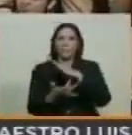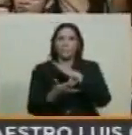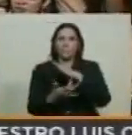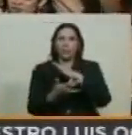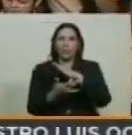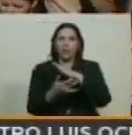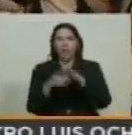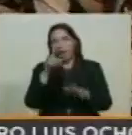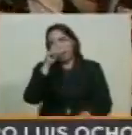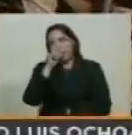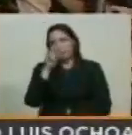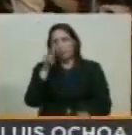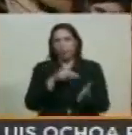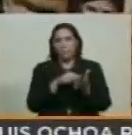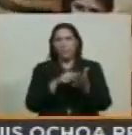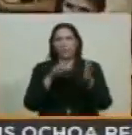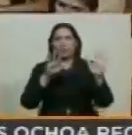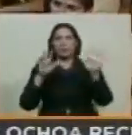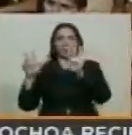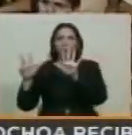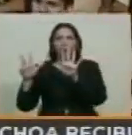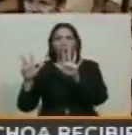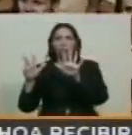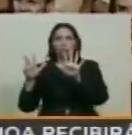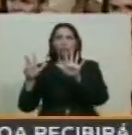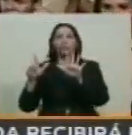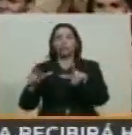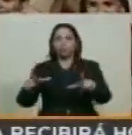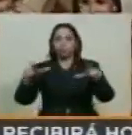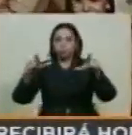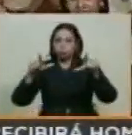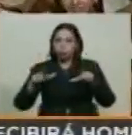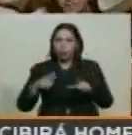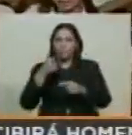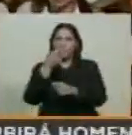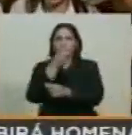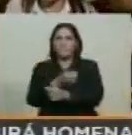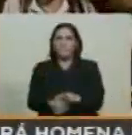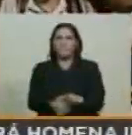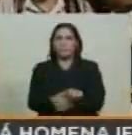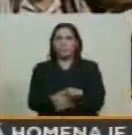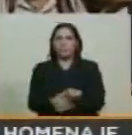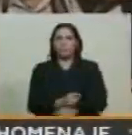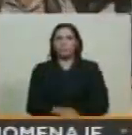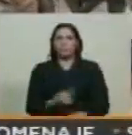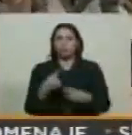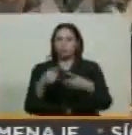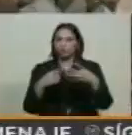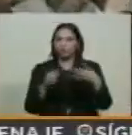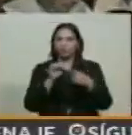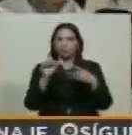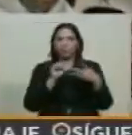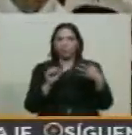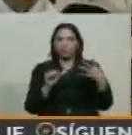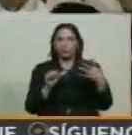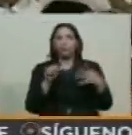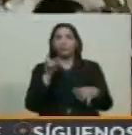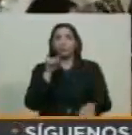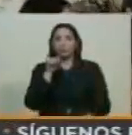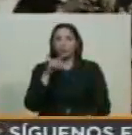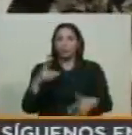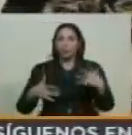su título como bachilleres en educación media en distintas áreas. Escuchemos parte de la